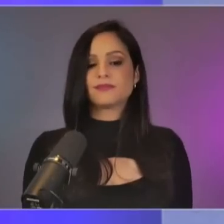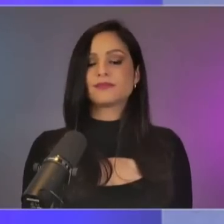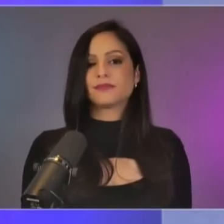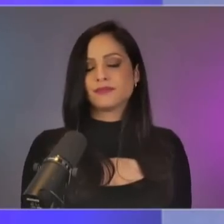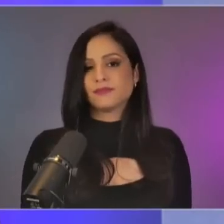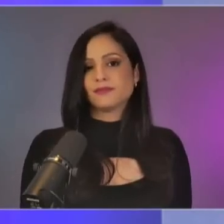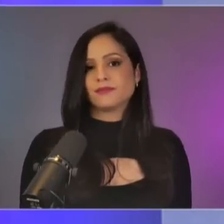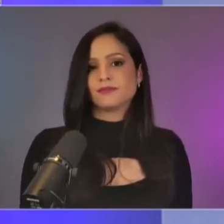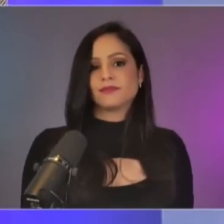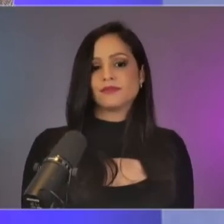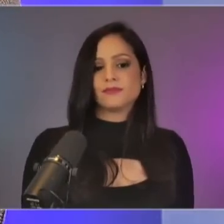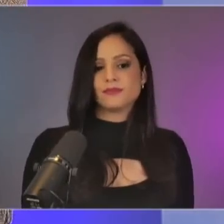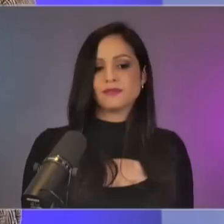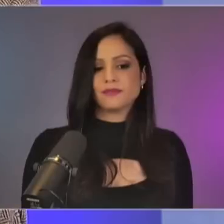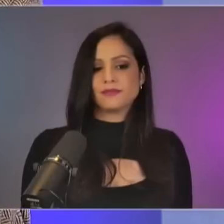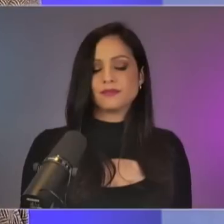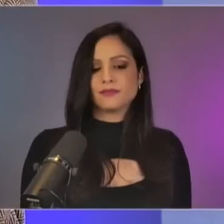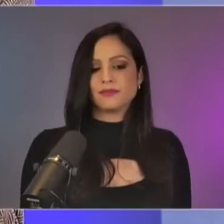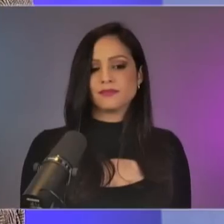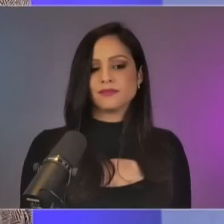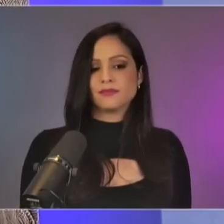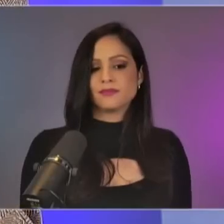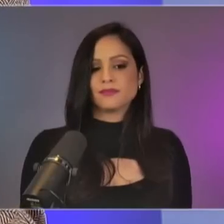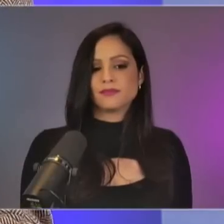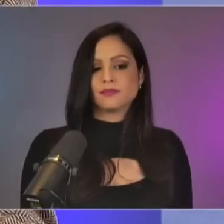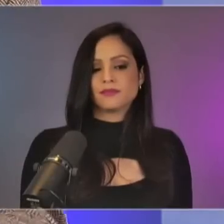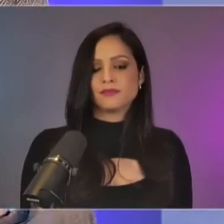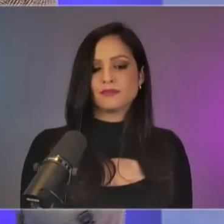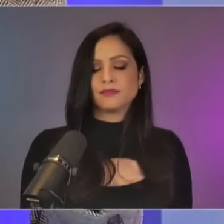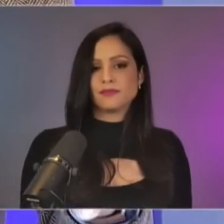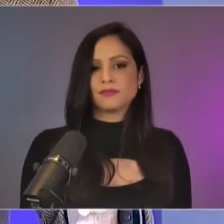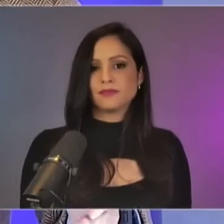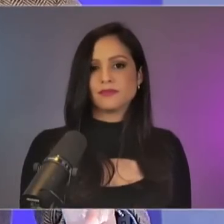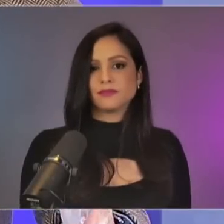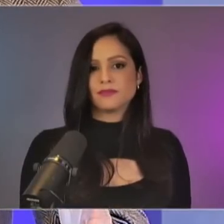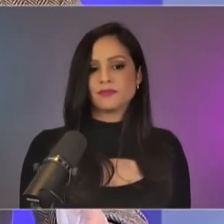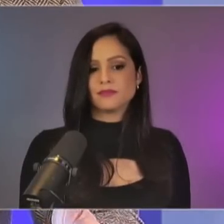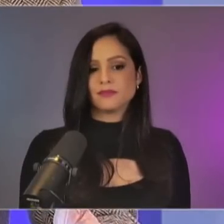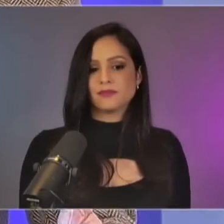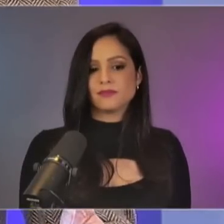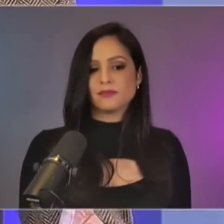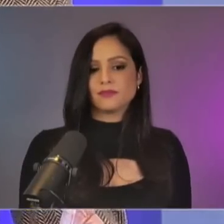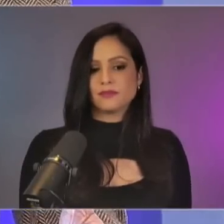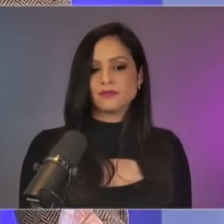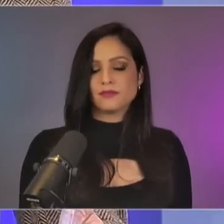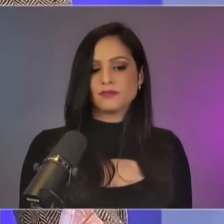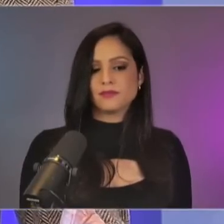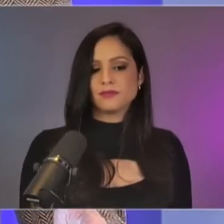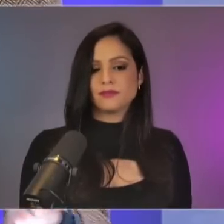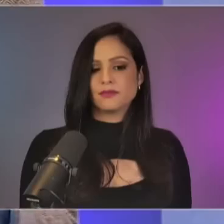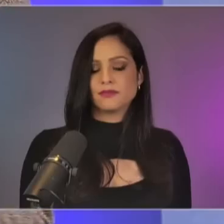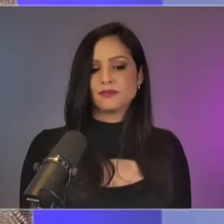como armonía de lo que va en el momento no es lo mismo si tú ves un cuadro de una persona de un cuadro del siglo